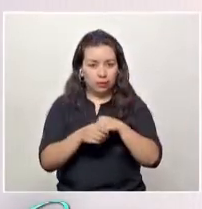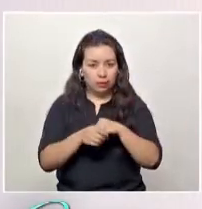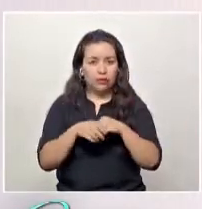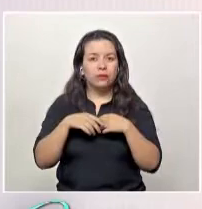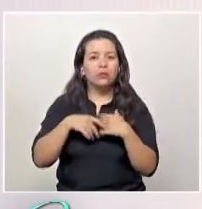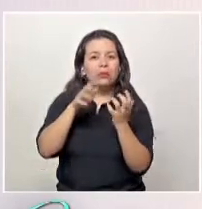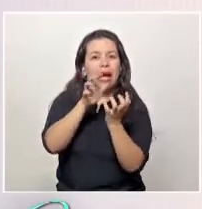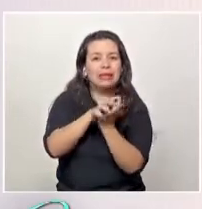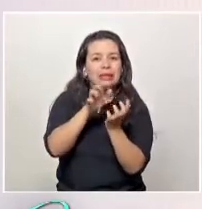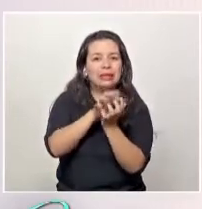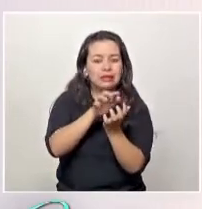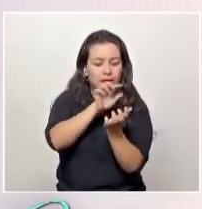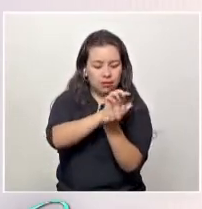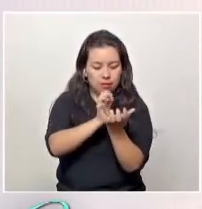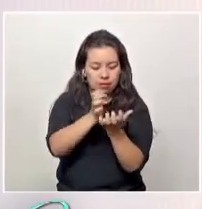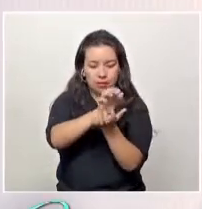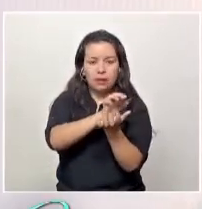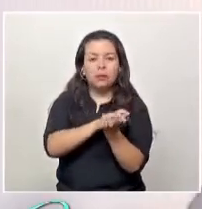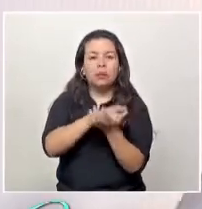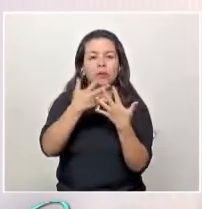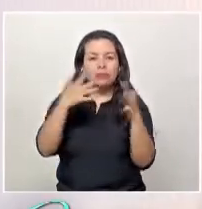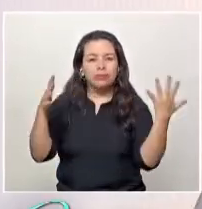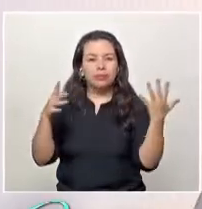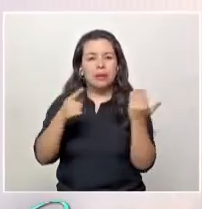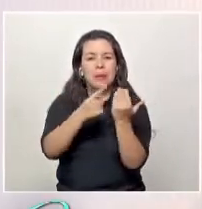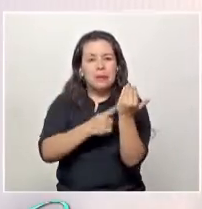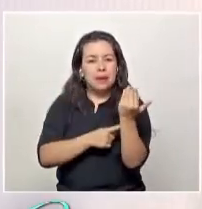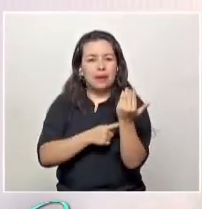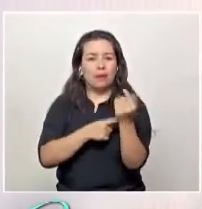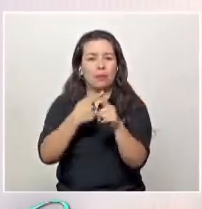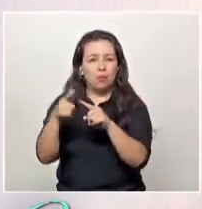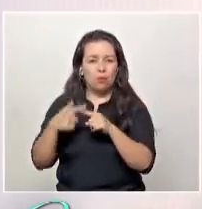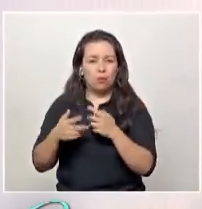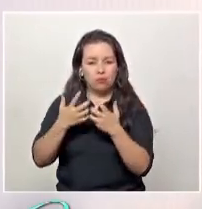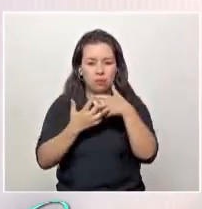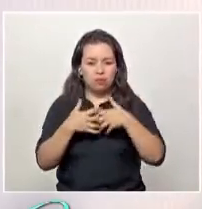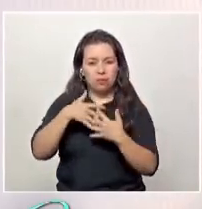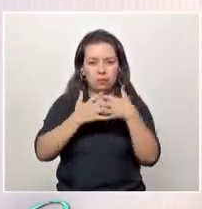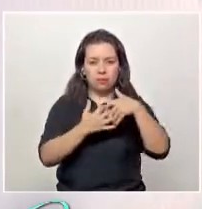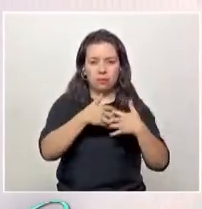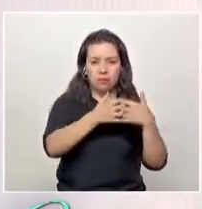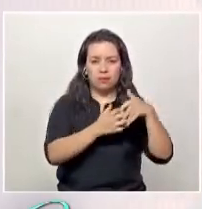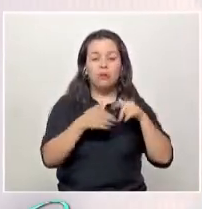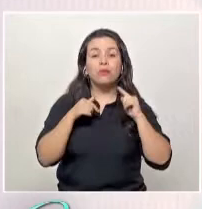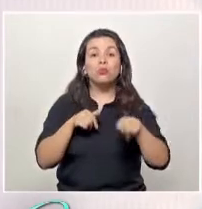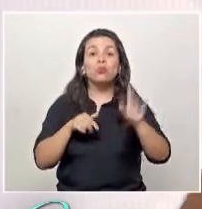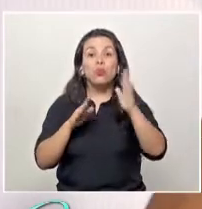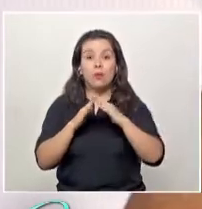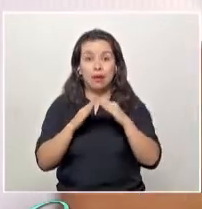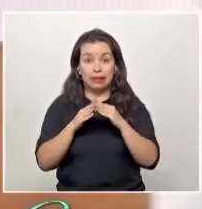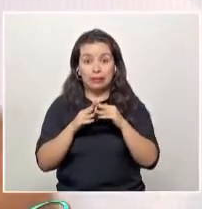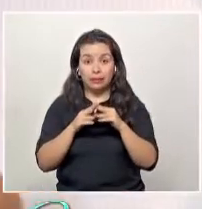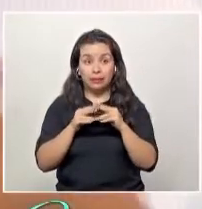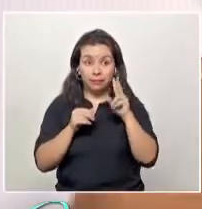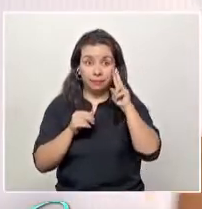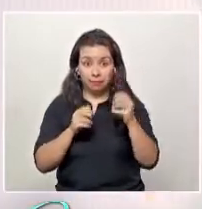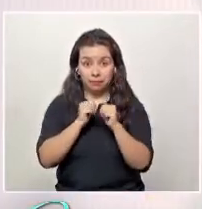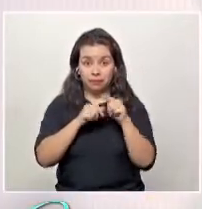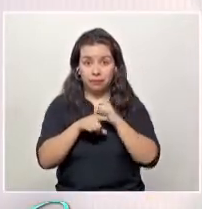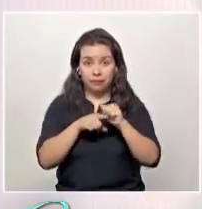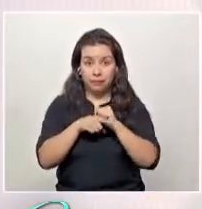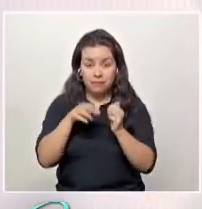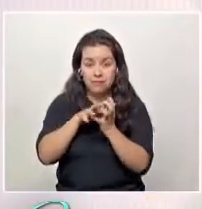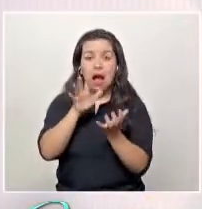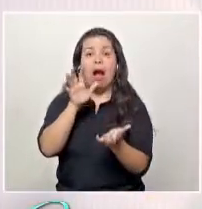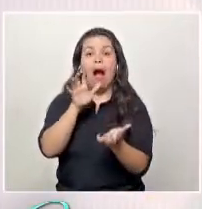pieza dentaria tiene nervio, arteria y vena. Y que esta articulación que ustedes ven acá, cuando hagan sus casas, hagan el ensayo y abran y cierren